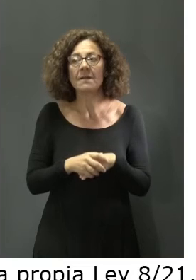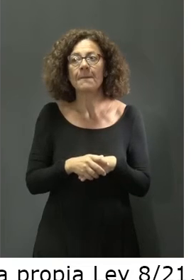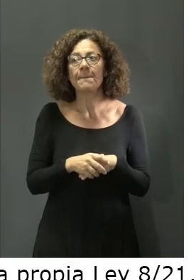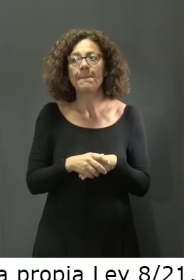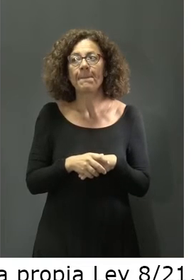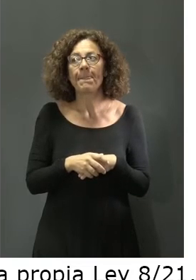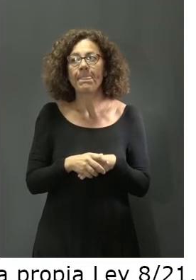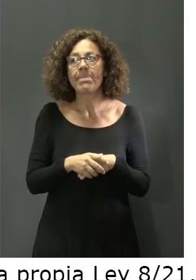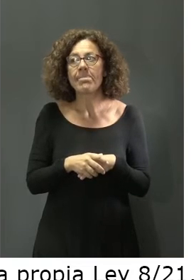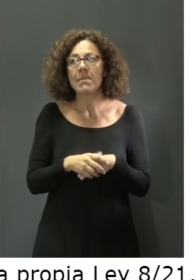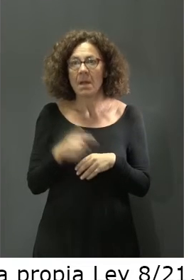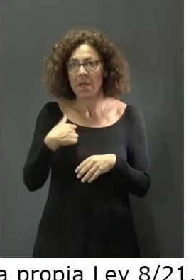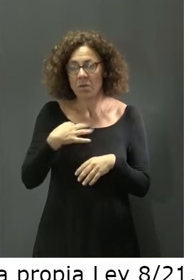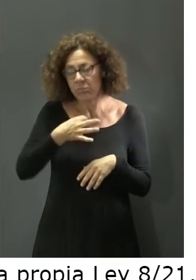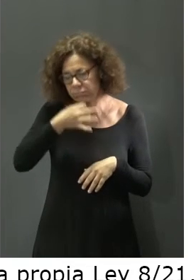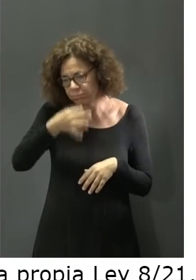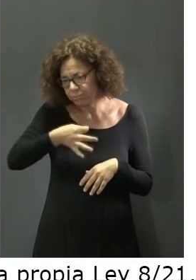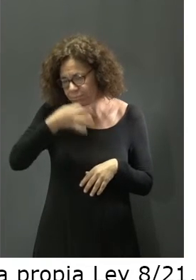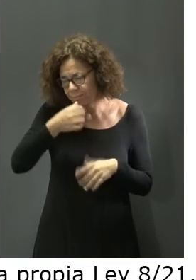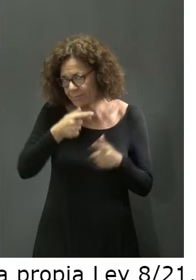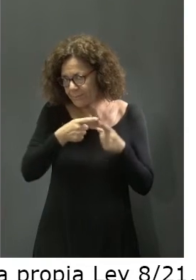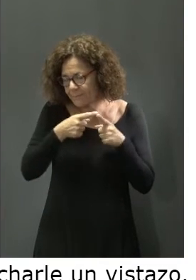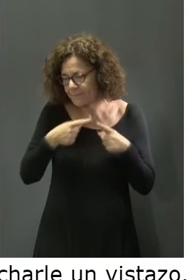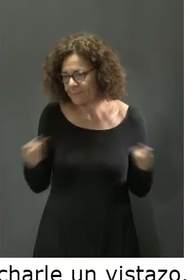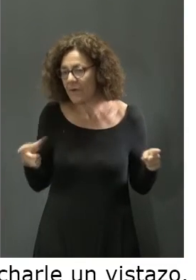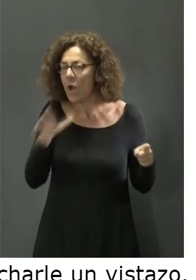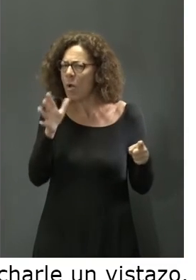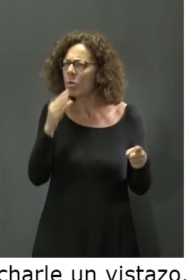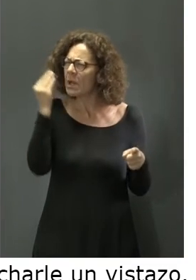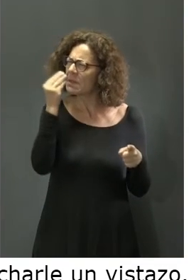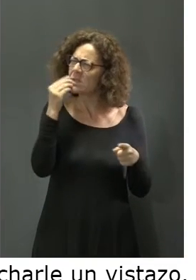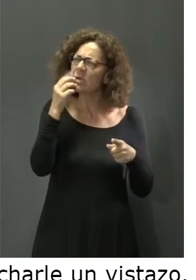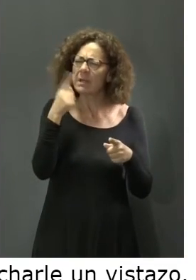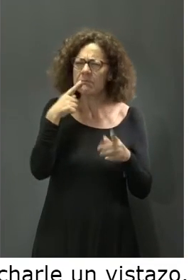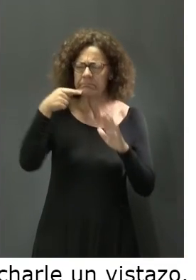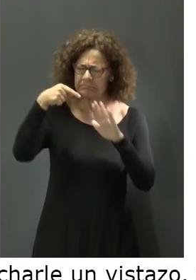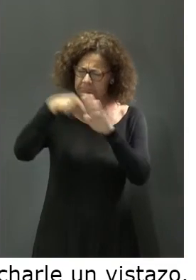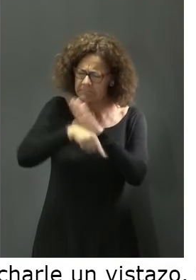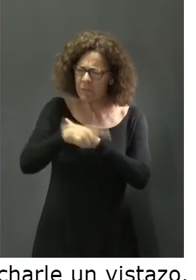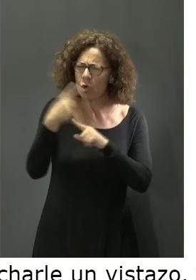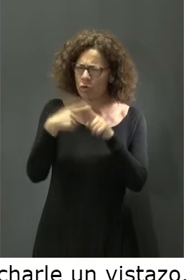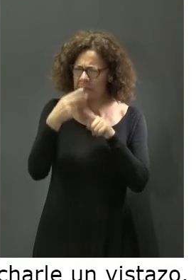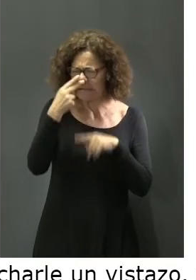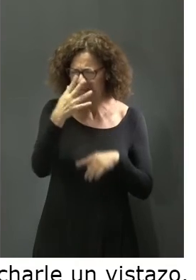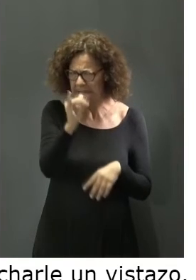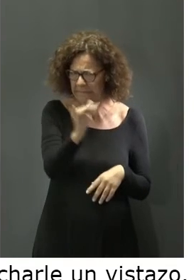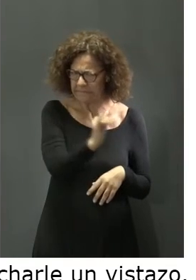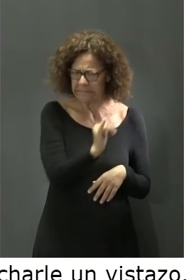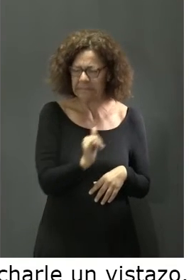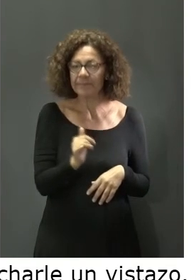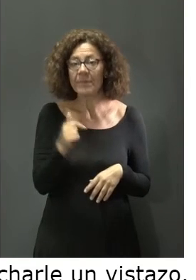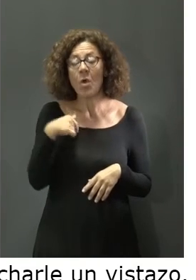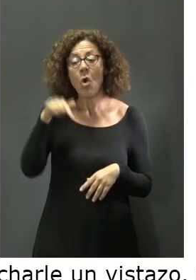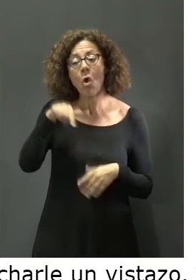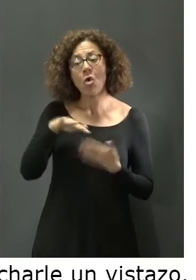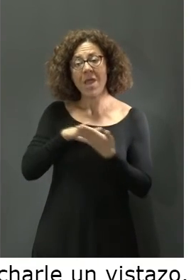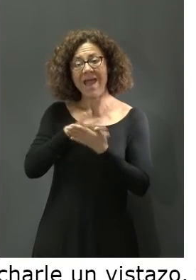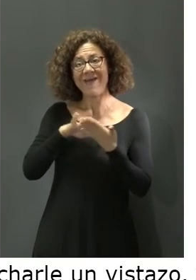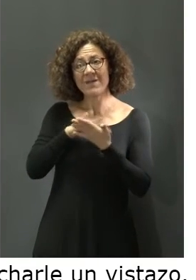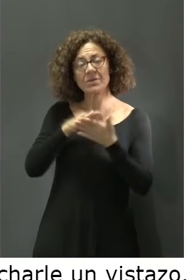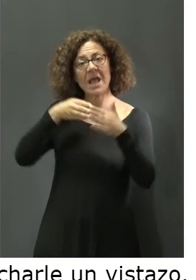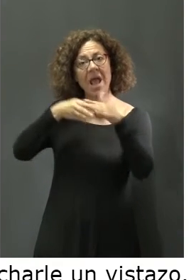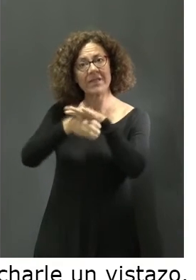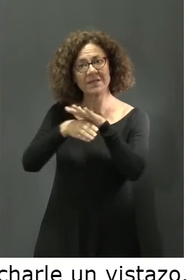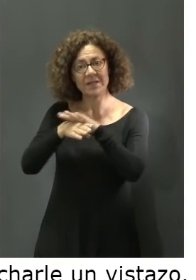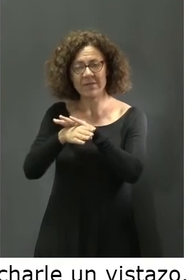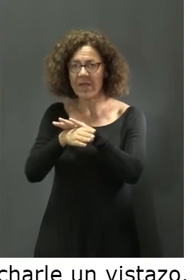quedaría toda la tarde porque me parece que tiene muchas ramificaciones muy interesantes. En el día de hoy hablábamos de la